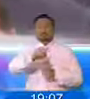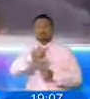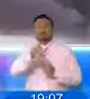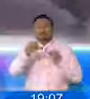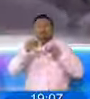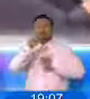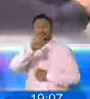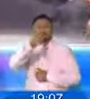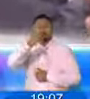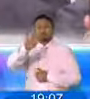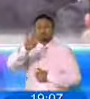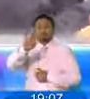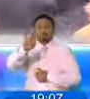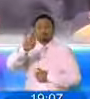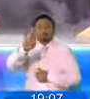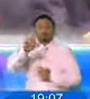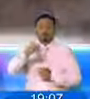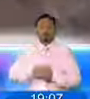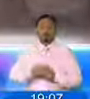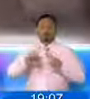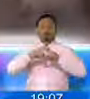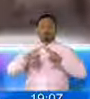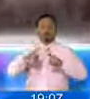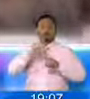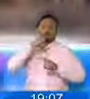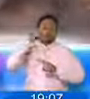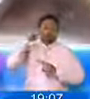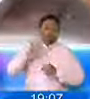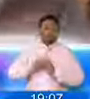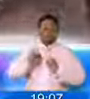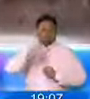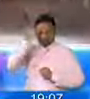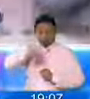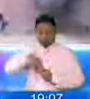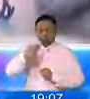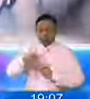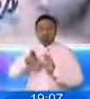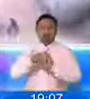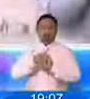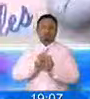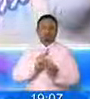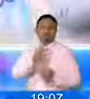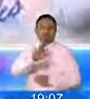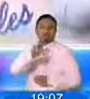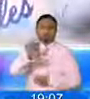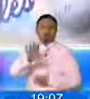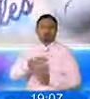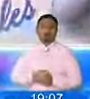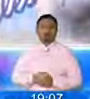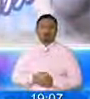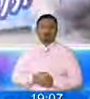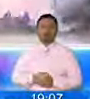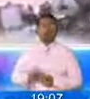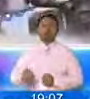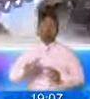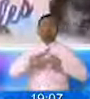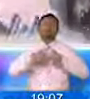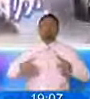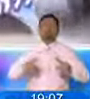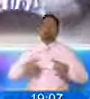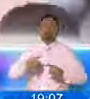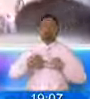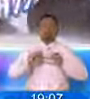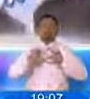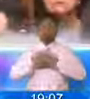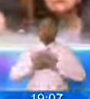otros 27 coidearios del expresidente Correa, decidieron desafiliarse también del Movimiento País. Según los exmilitantes, esta